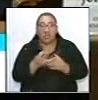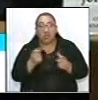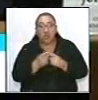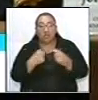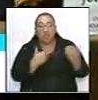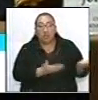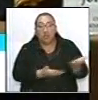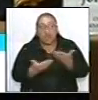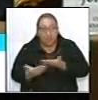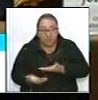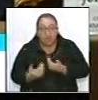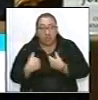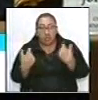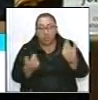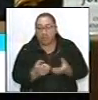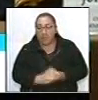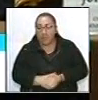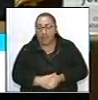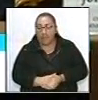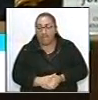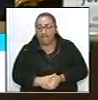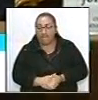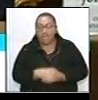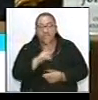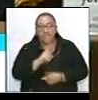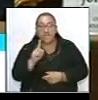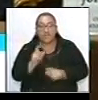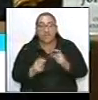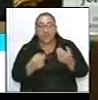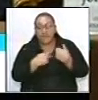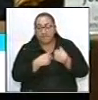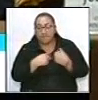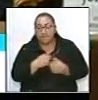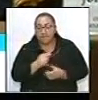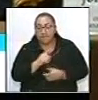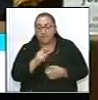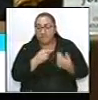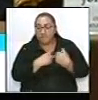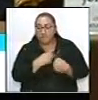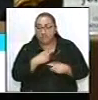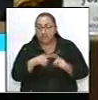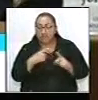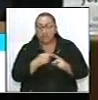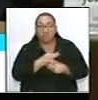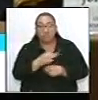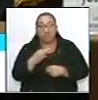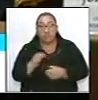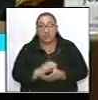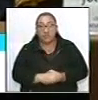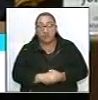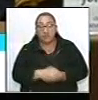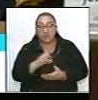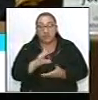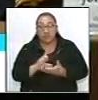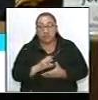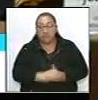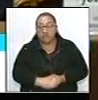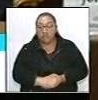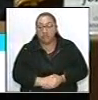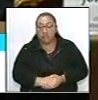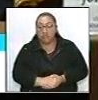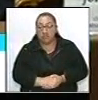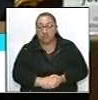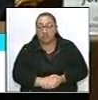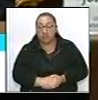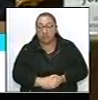escuchar de cada uno de los representantes, de cada representante de diferentes provincias de Lima,